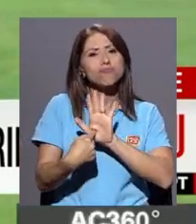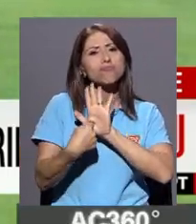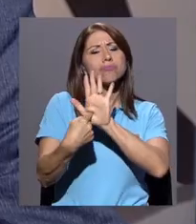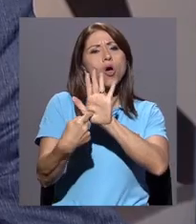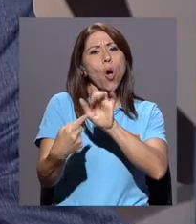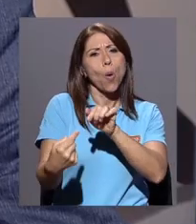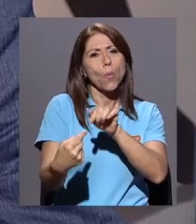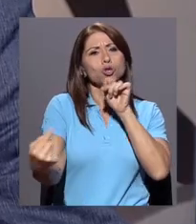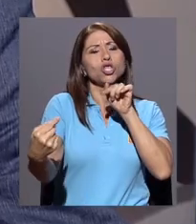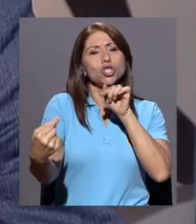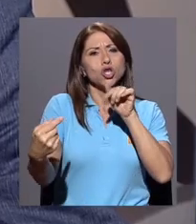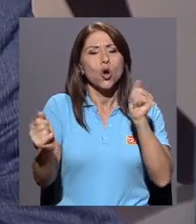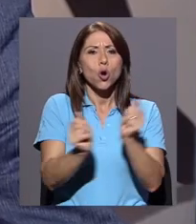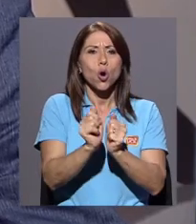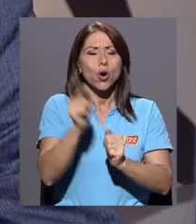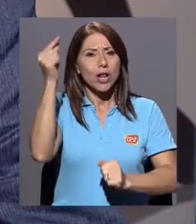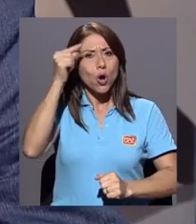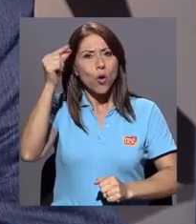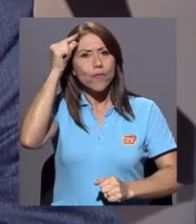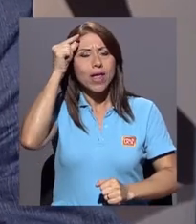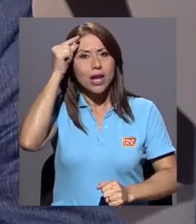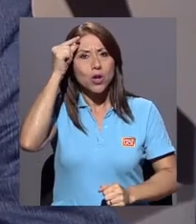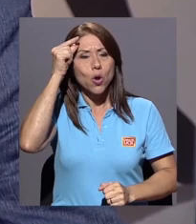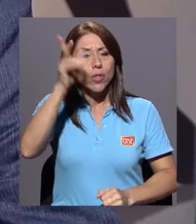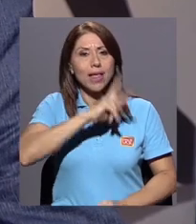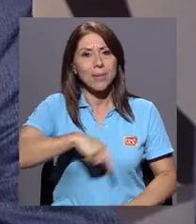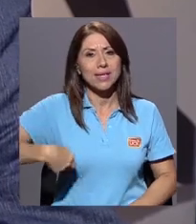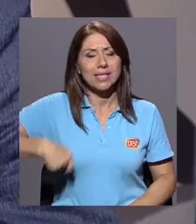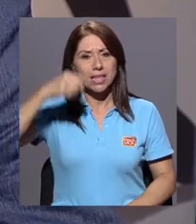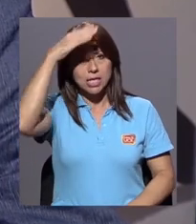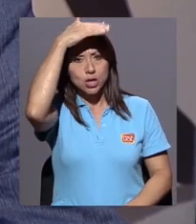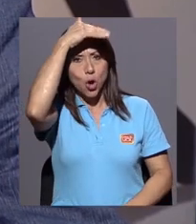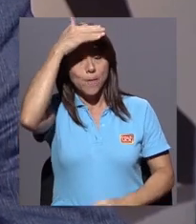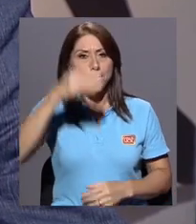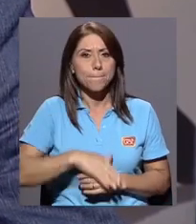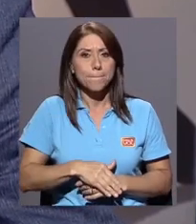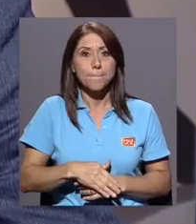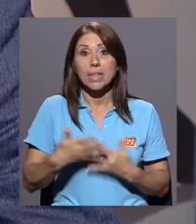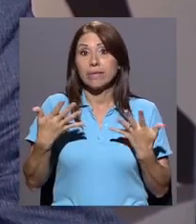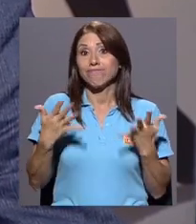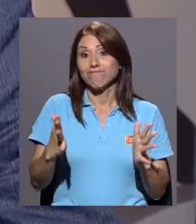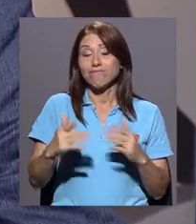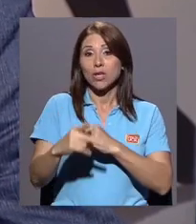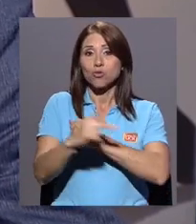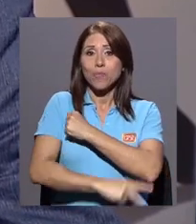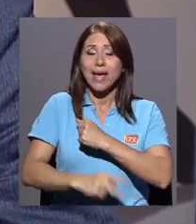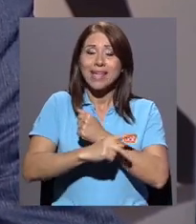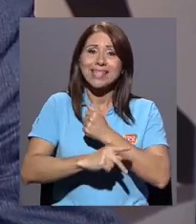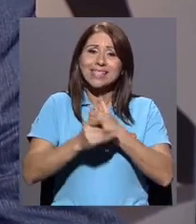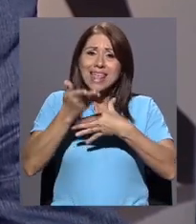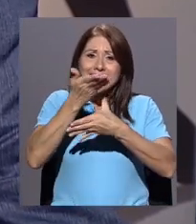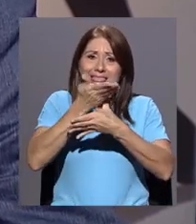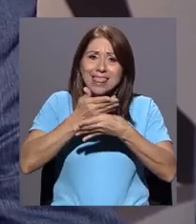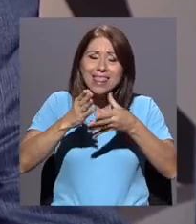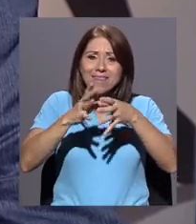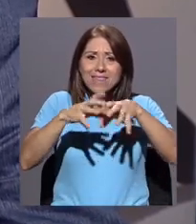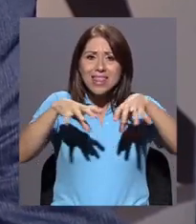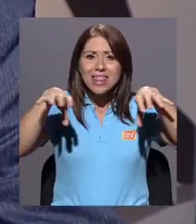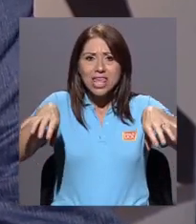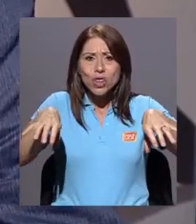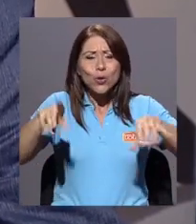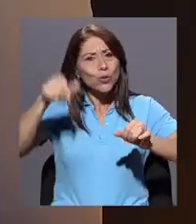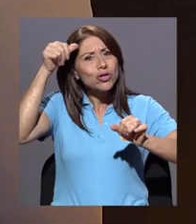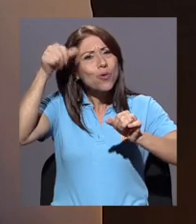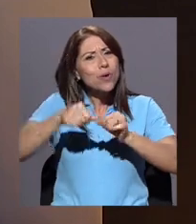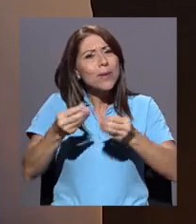oposición frente al gobierno del presidente Trump. Estamos en un país dividido en una forma que nos recuerda a muchos